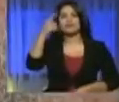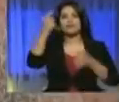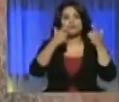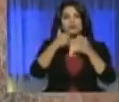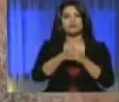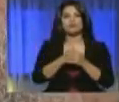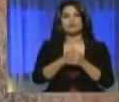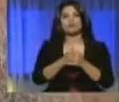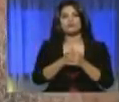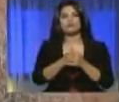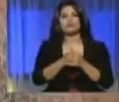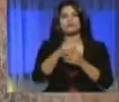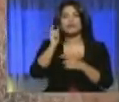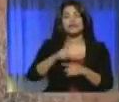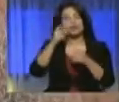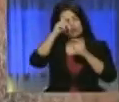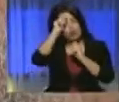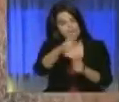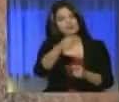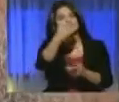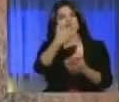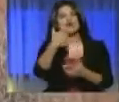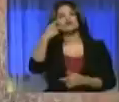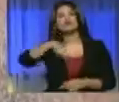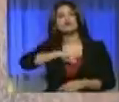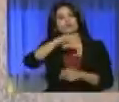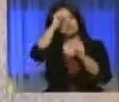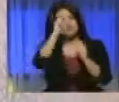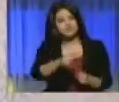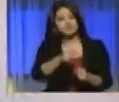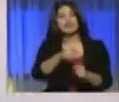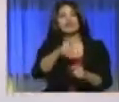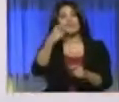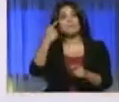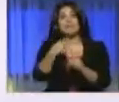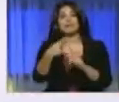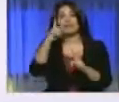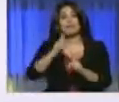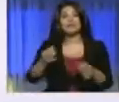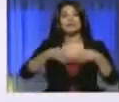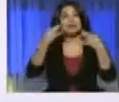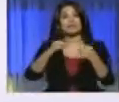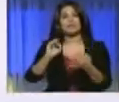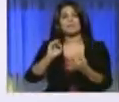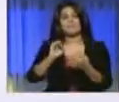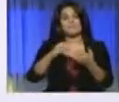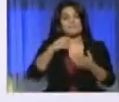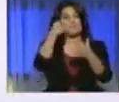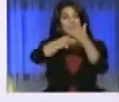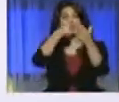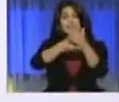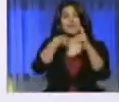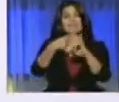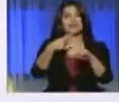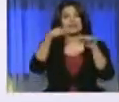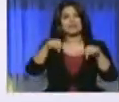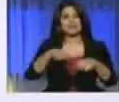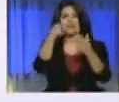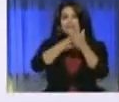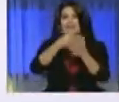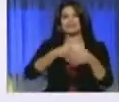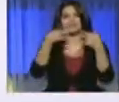lo admira, que lo reconoce y que está en la primera línea de batalla, en la primera línea de batalla.